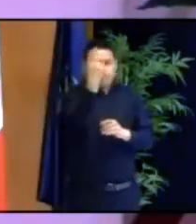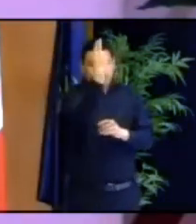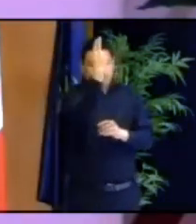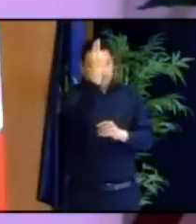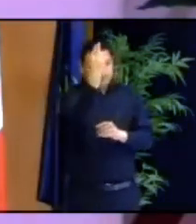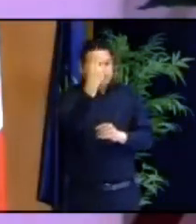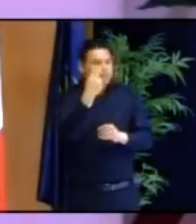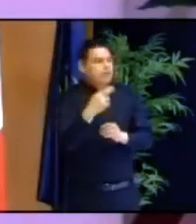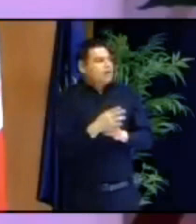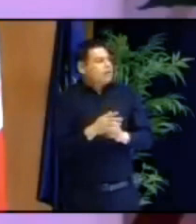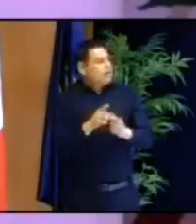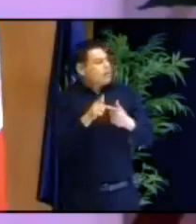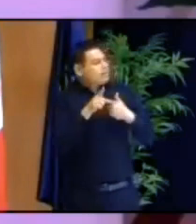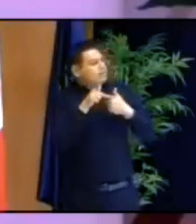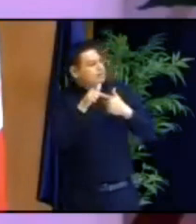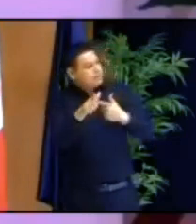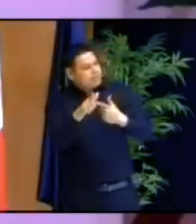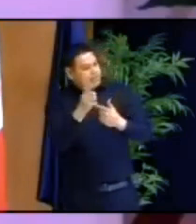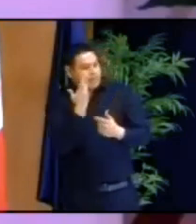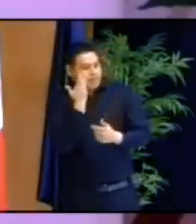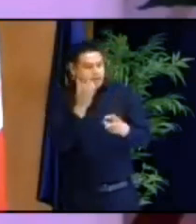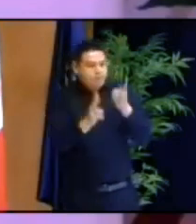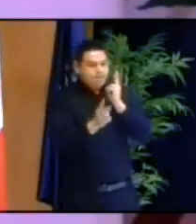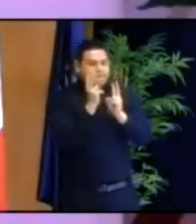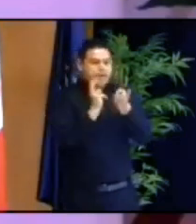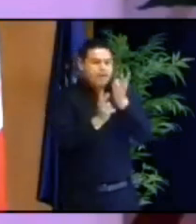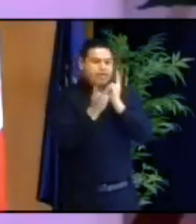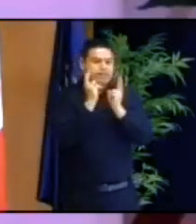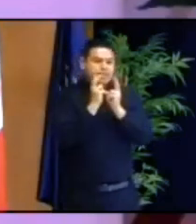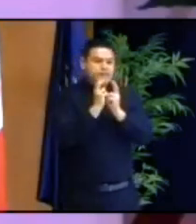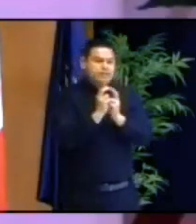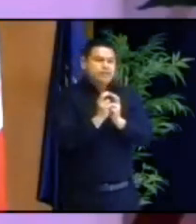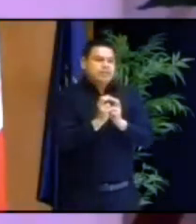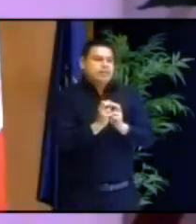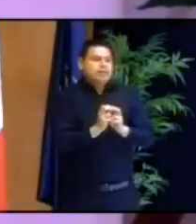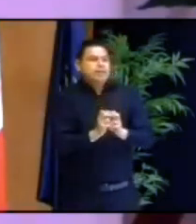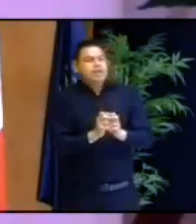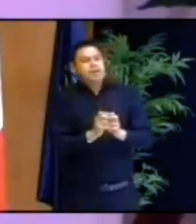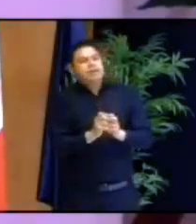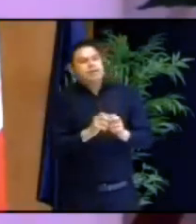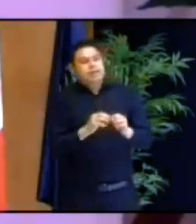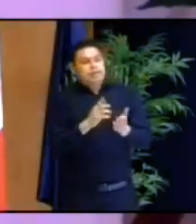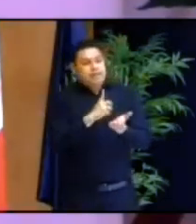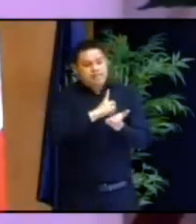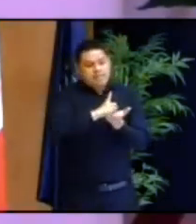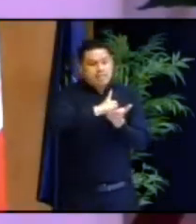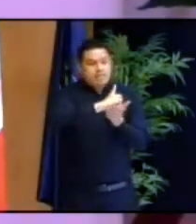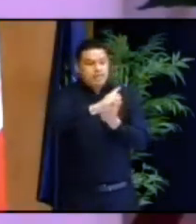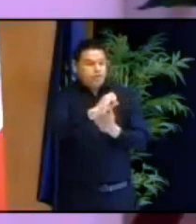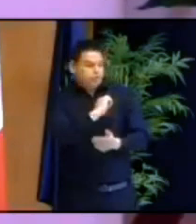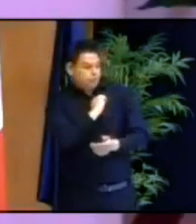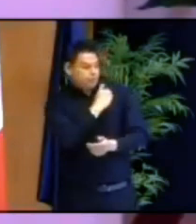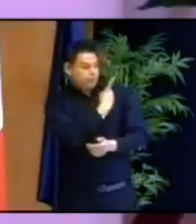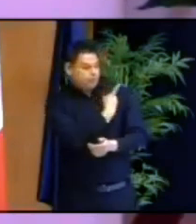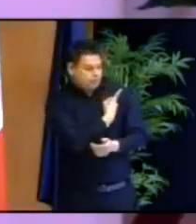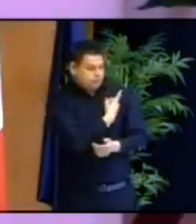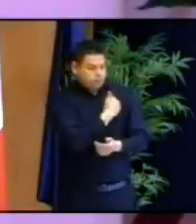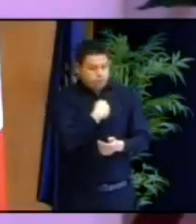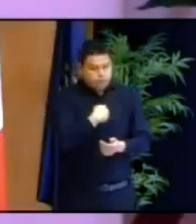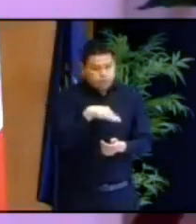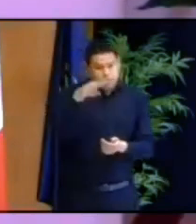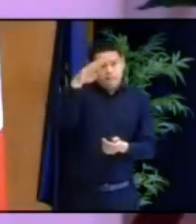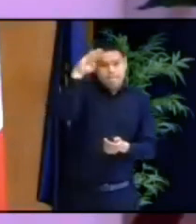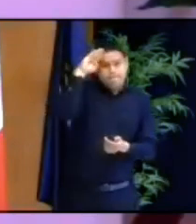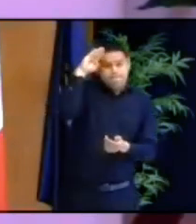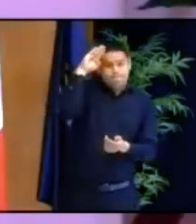La siguiente acción que quiero platicarles es en términos del derecho a la salud. Yo